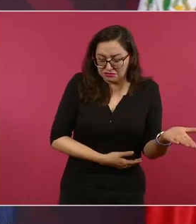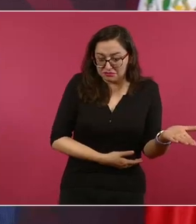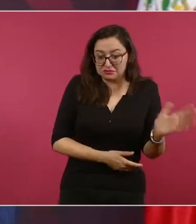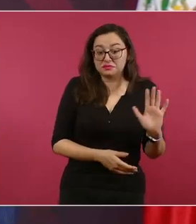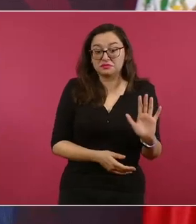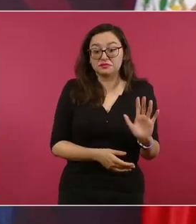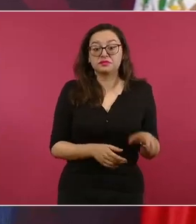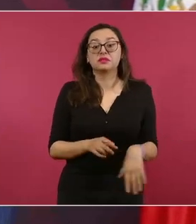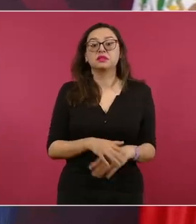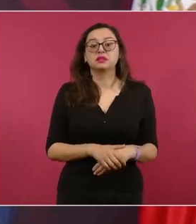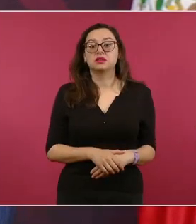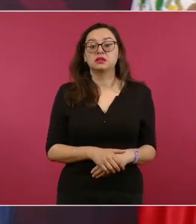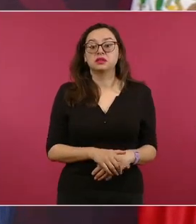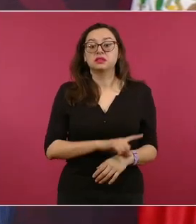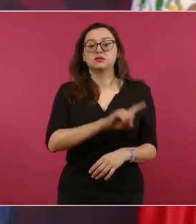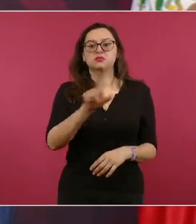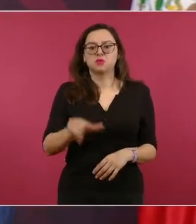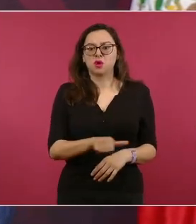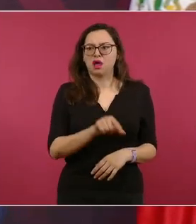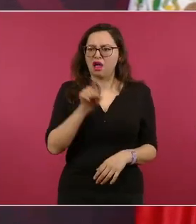niegan